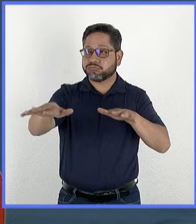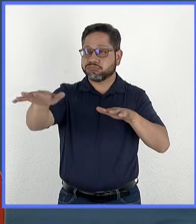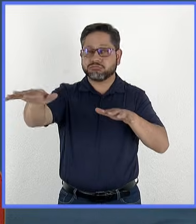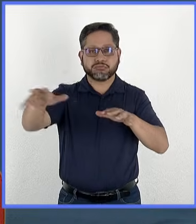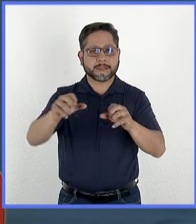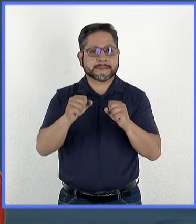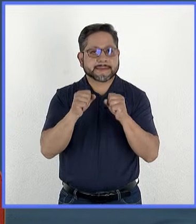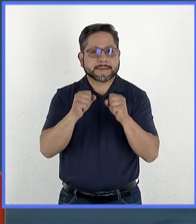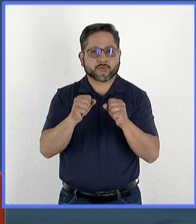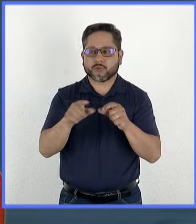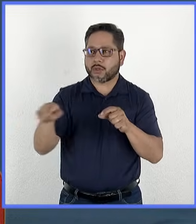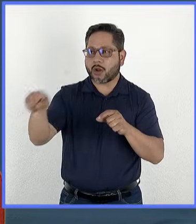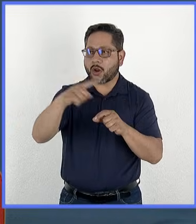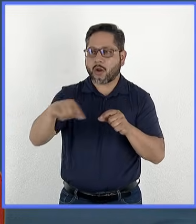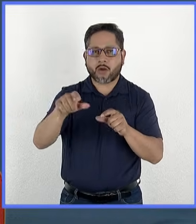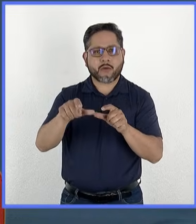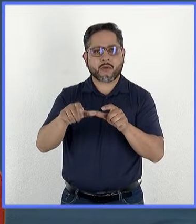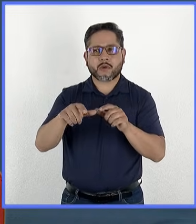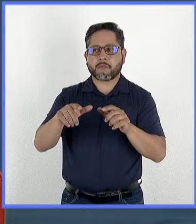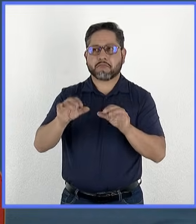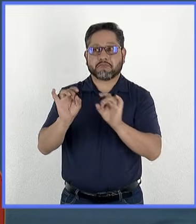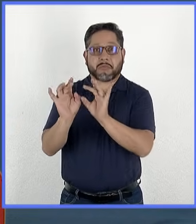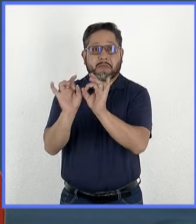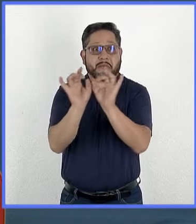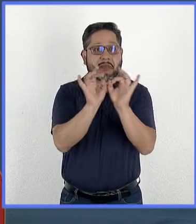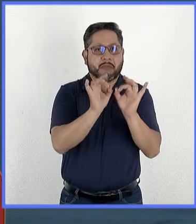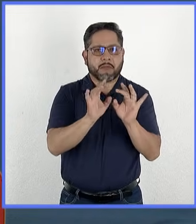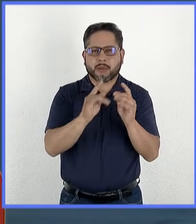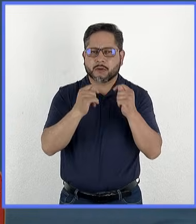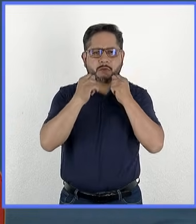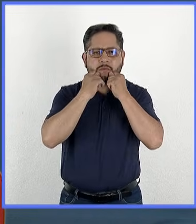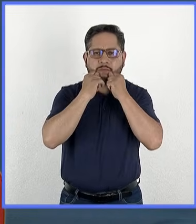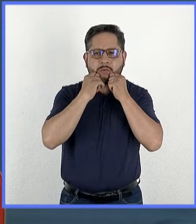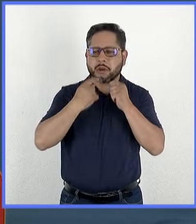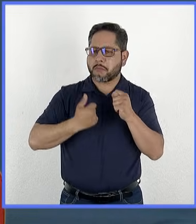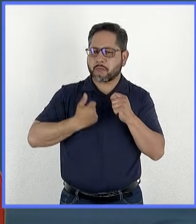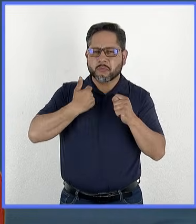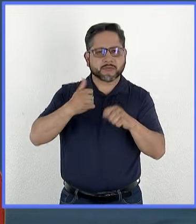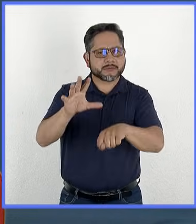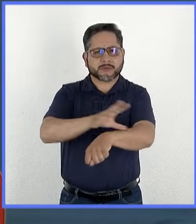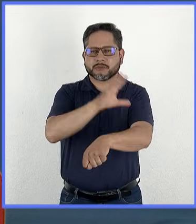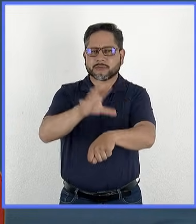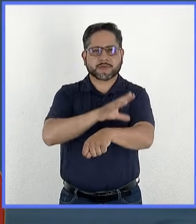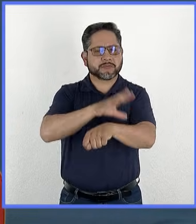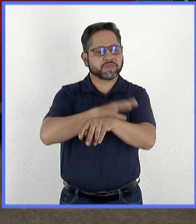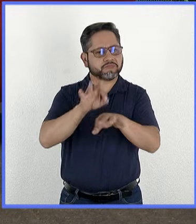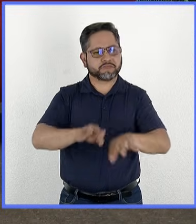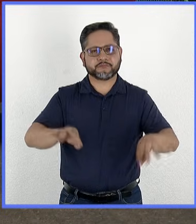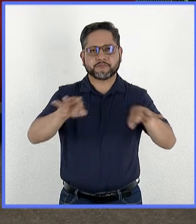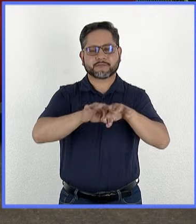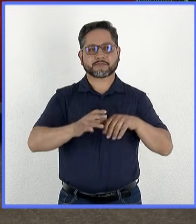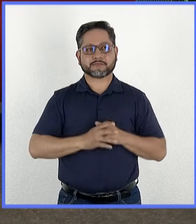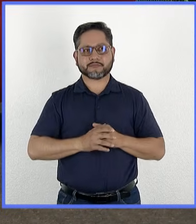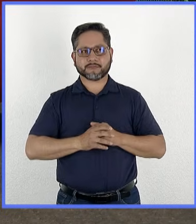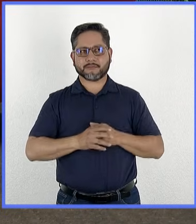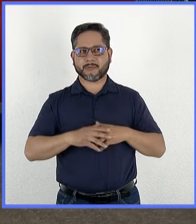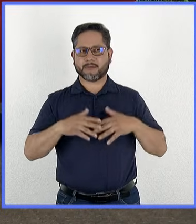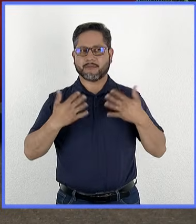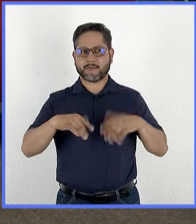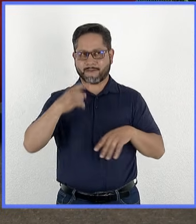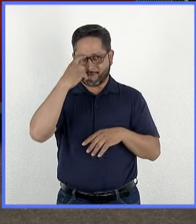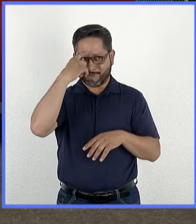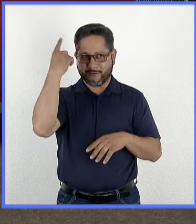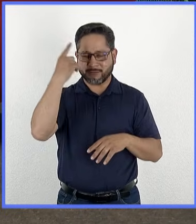totalmente segura la operación bajo cualquier condición y el máximo aprovechamiento de la energía. Lo cual nos suena como una tarea